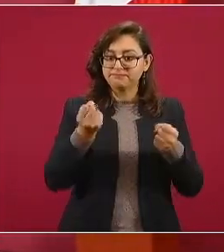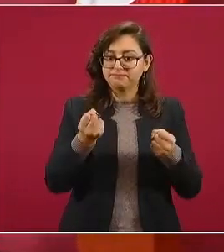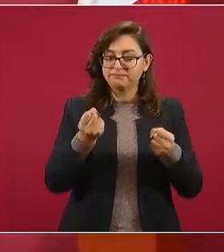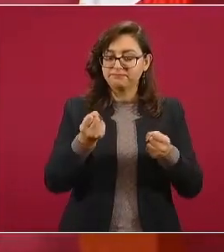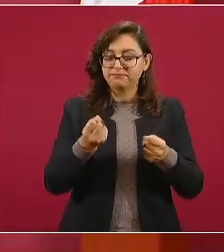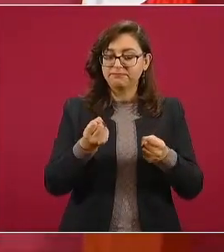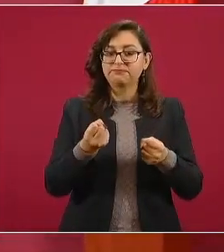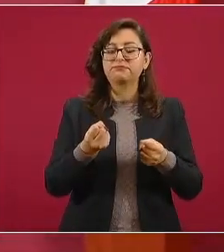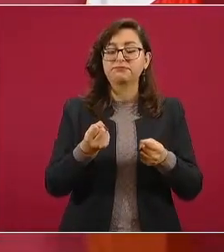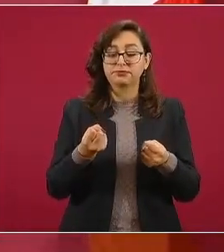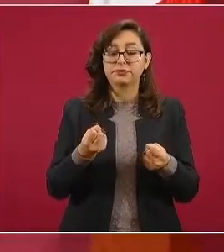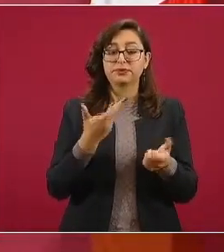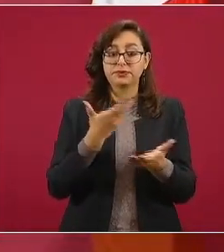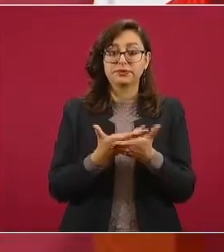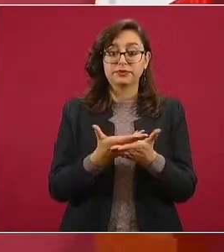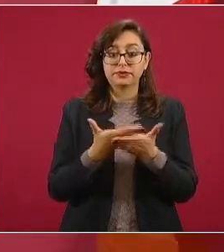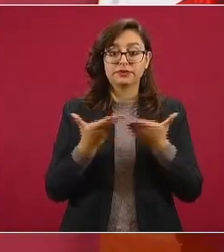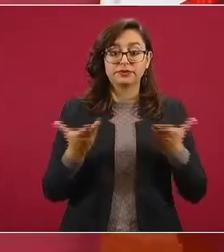Ahora,